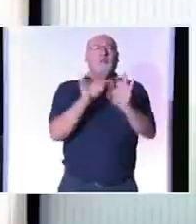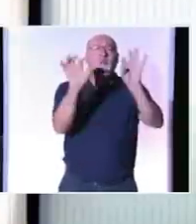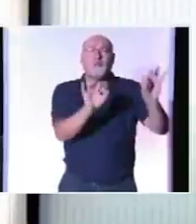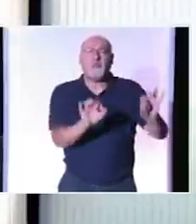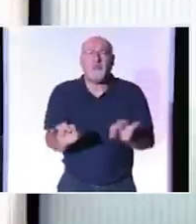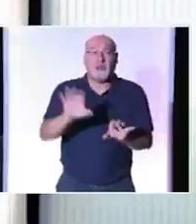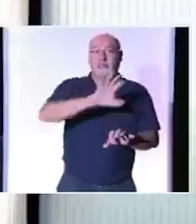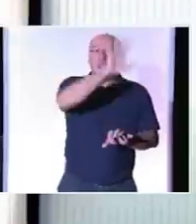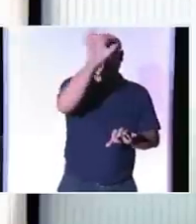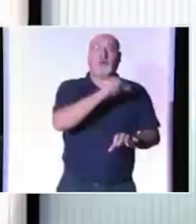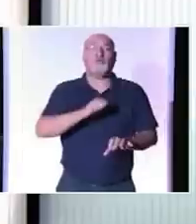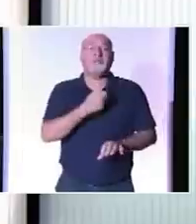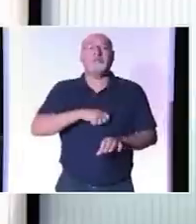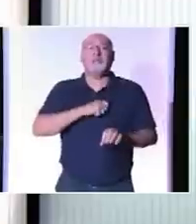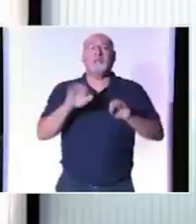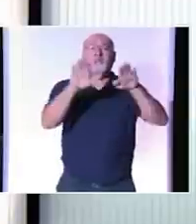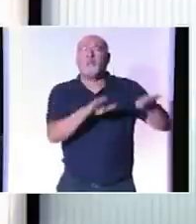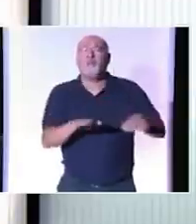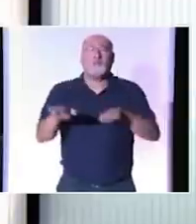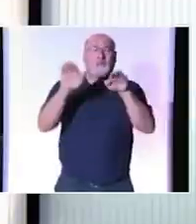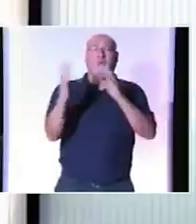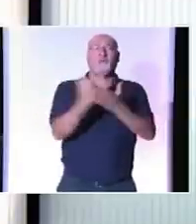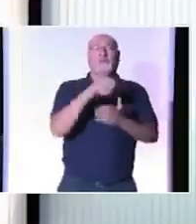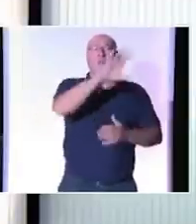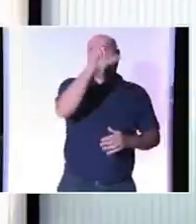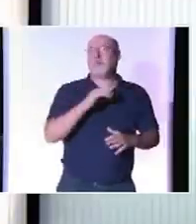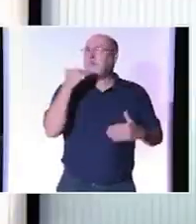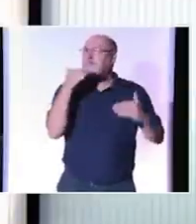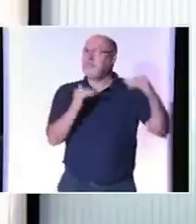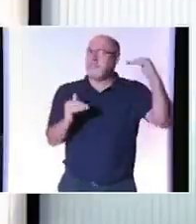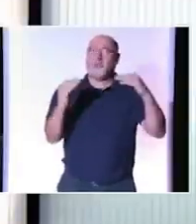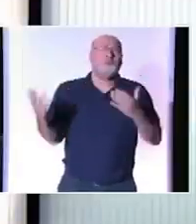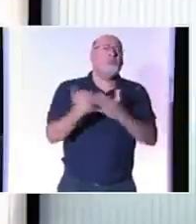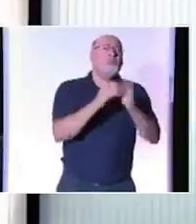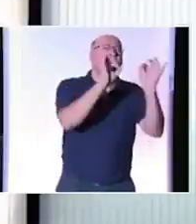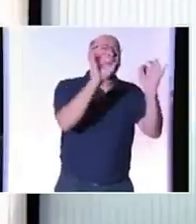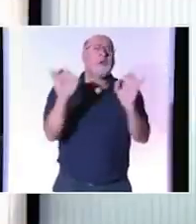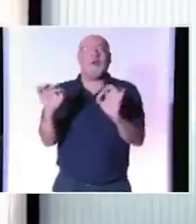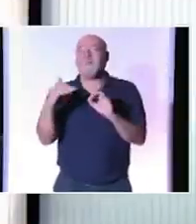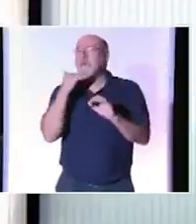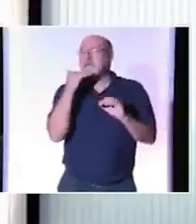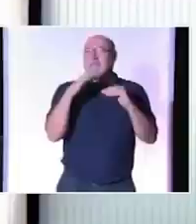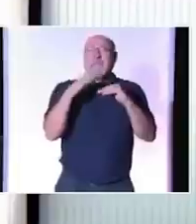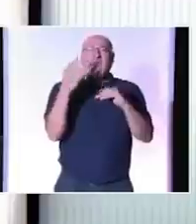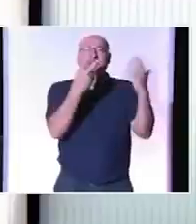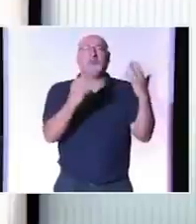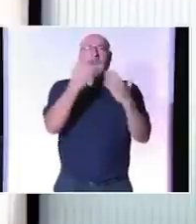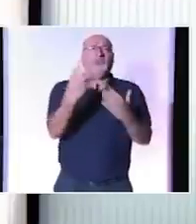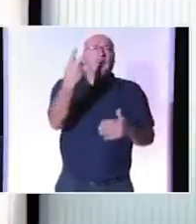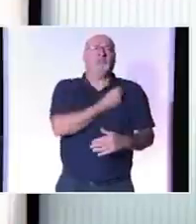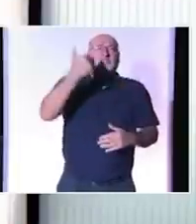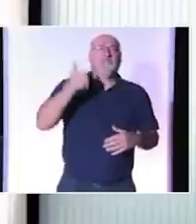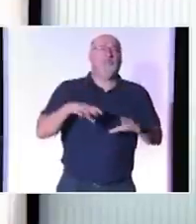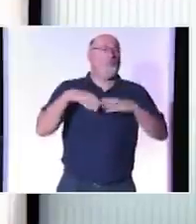no nos estamos recuperando, señoras y señores. Nos estamos hundiendo a toda velocidad. Si ven ustedes con un poco de detalle